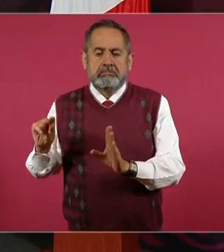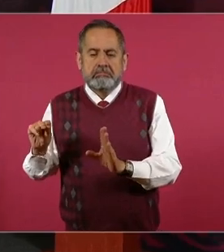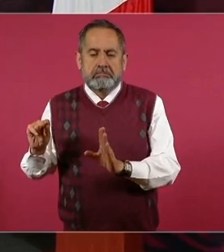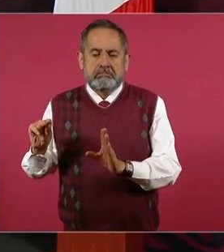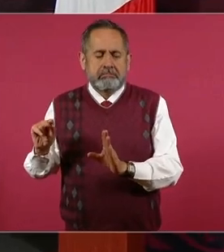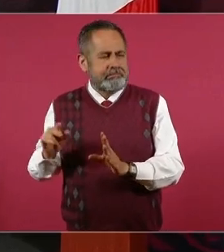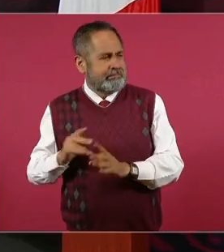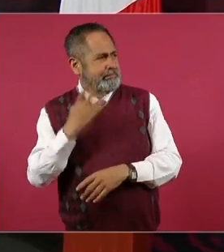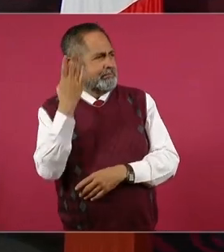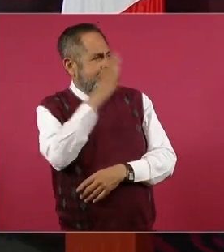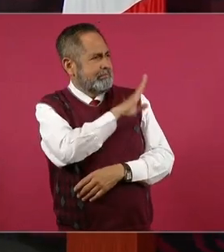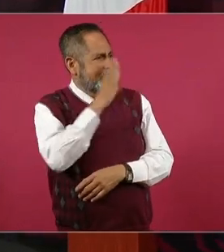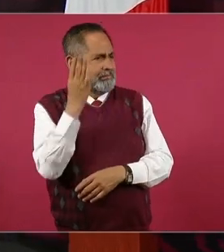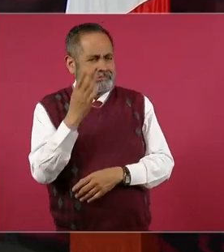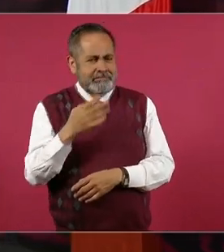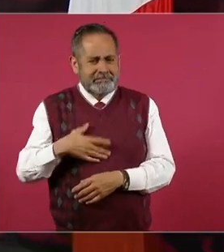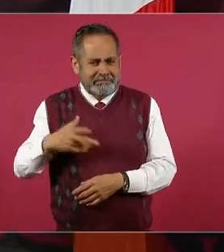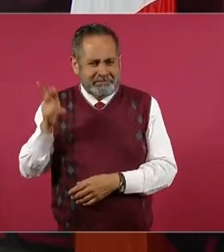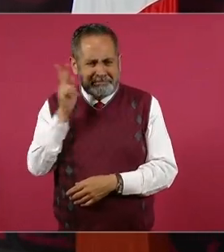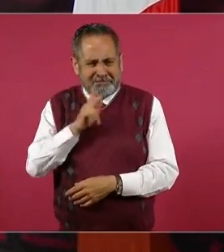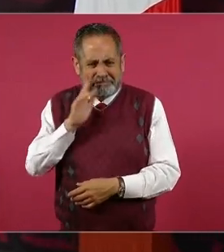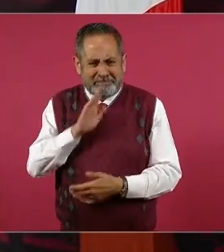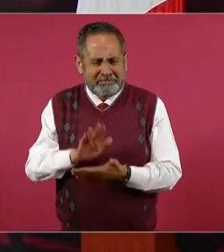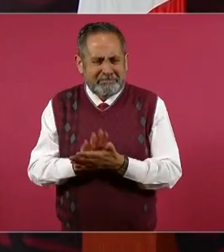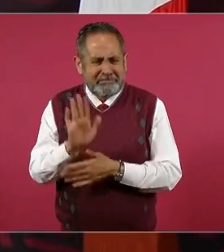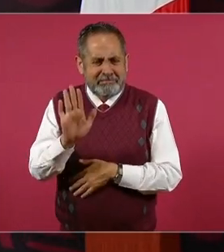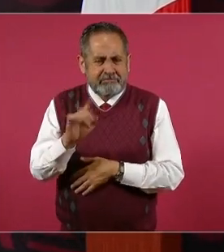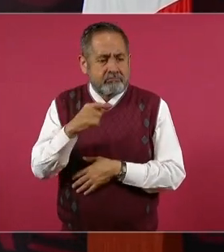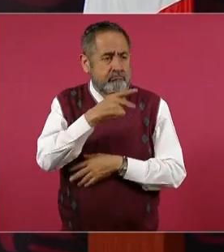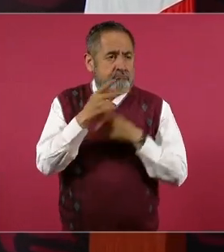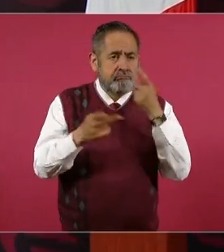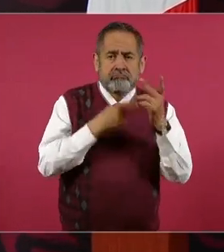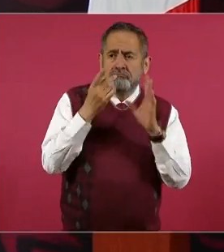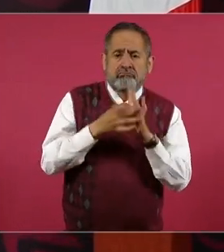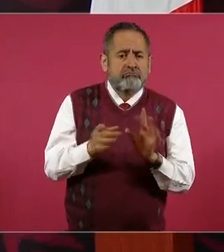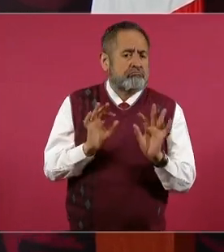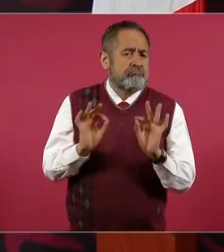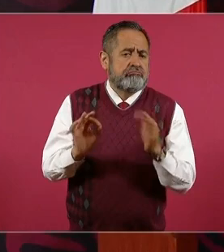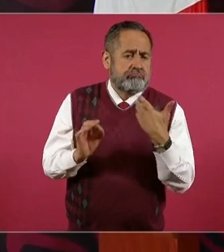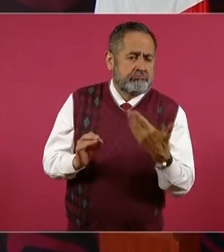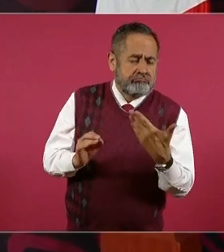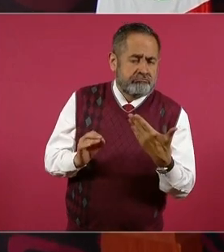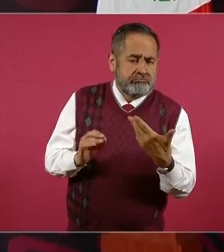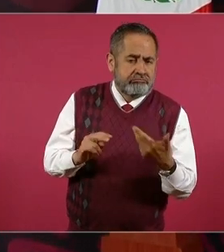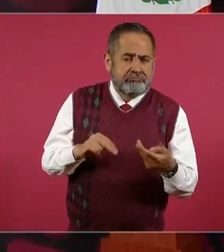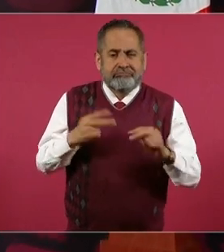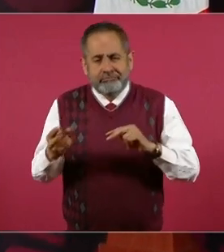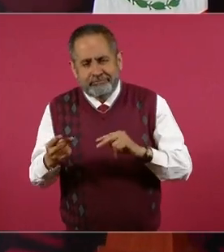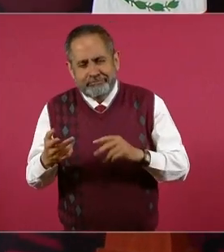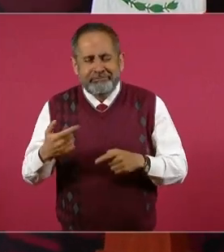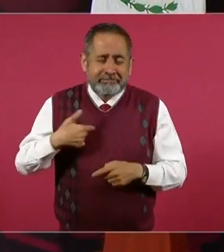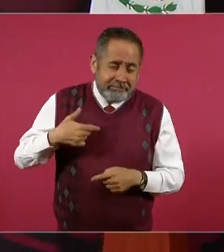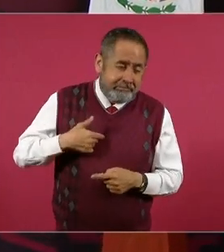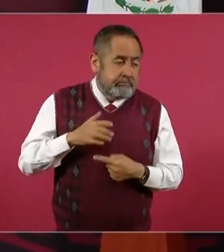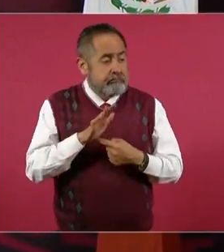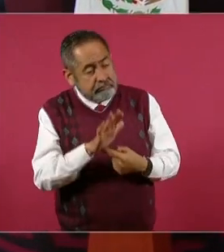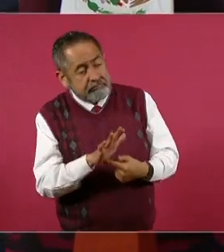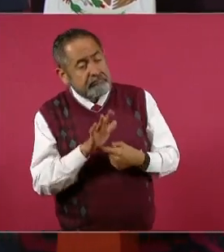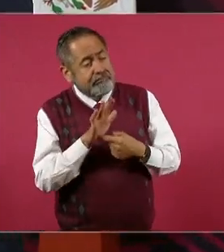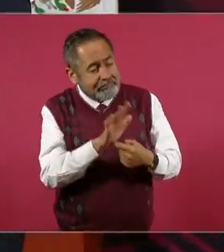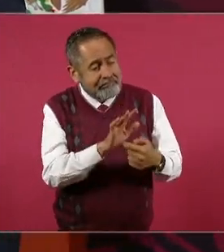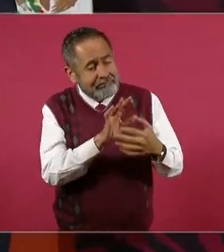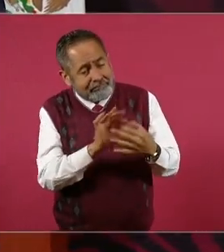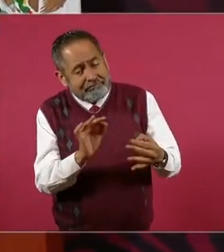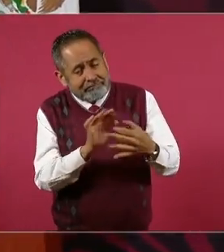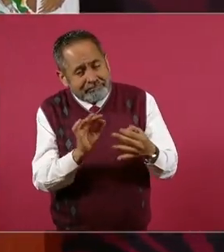Pero se puede constatar en sus declaraciones. Pero no voy a estar aquí